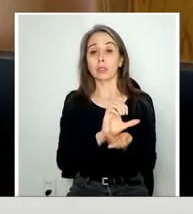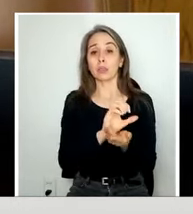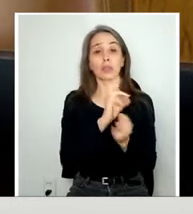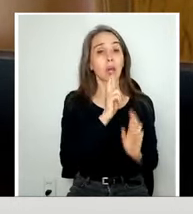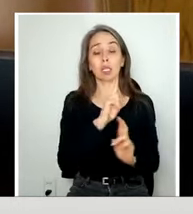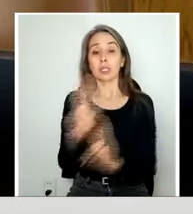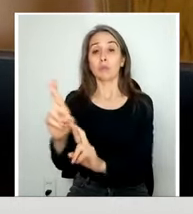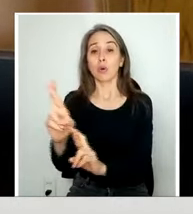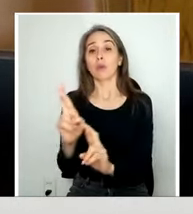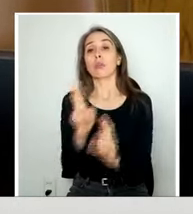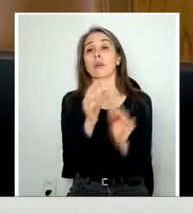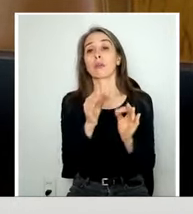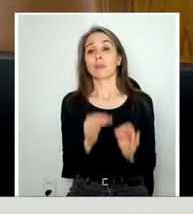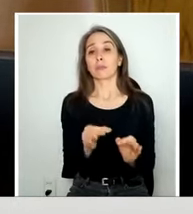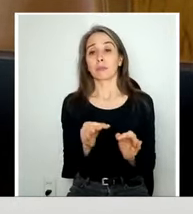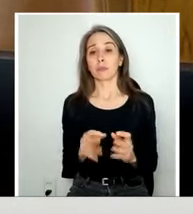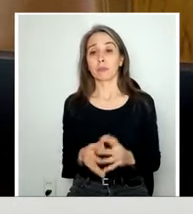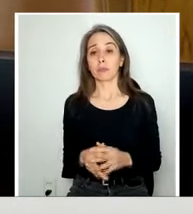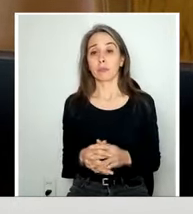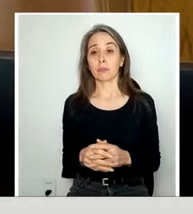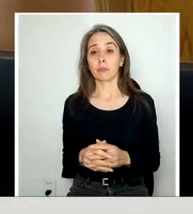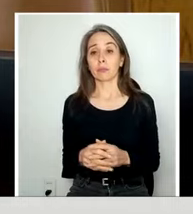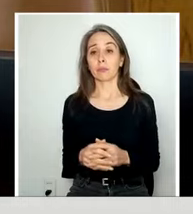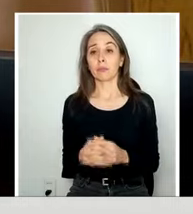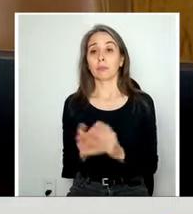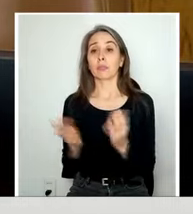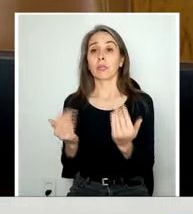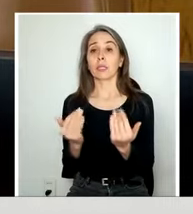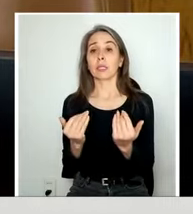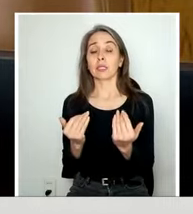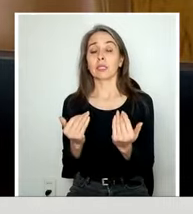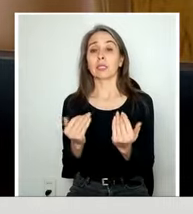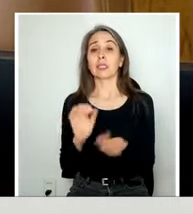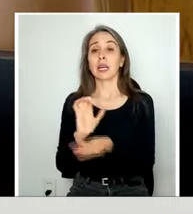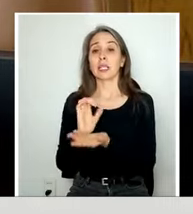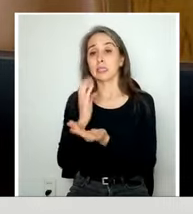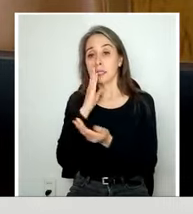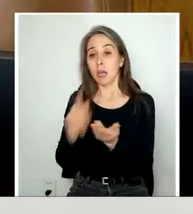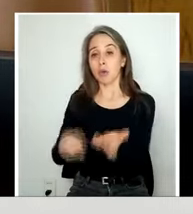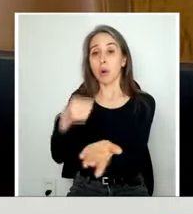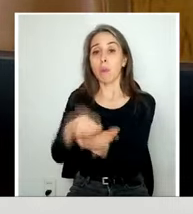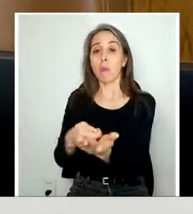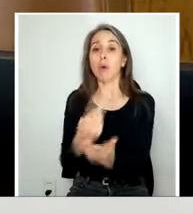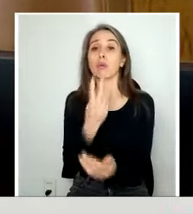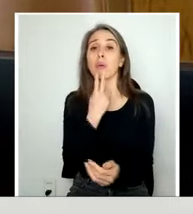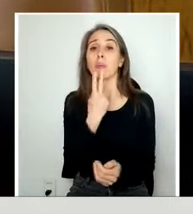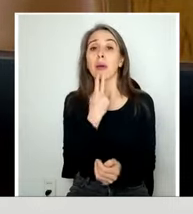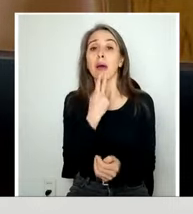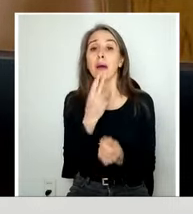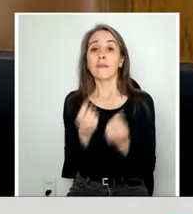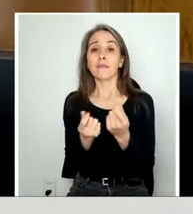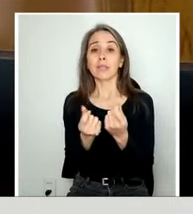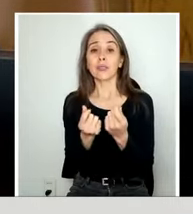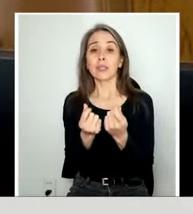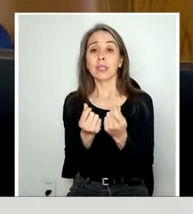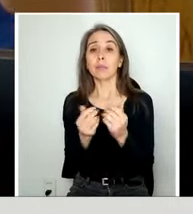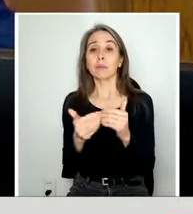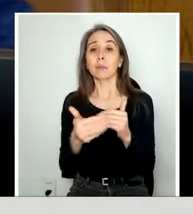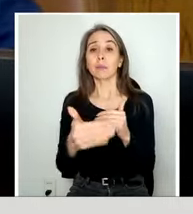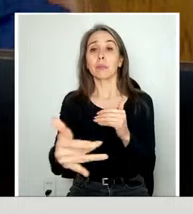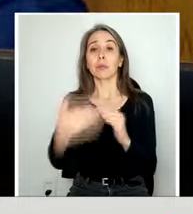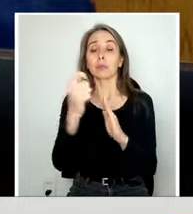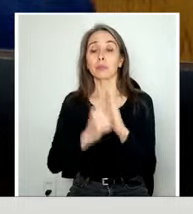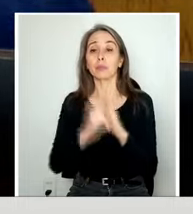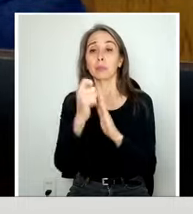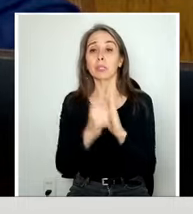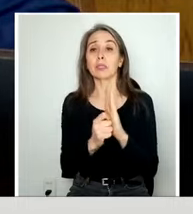corresponde necesitan un Bono de subsistencia para los próximos meses ni siquiera es un